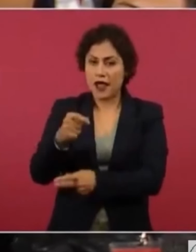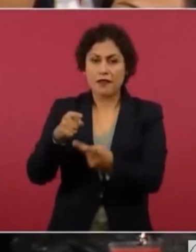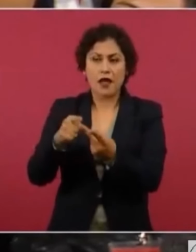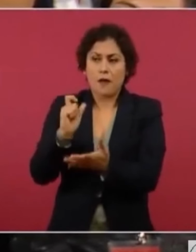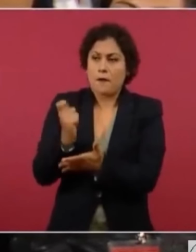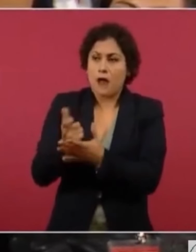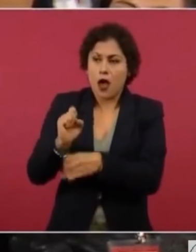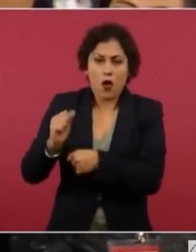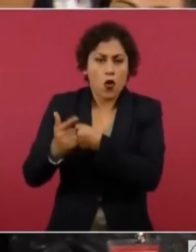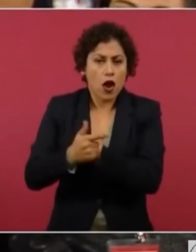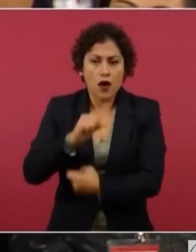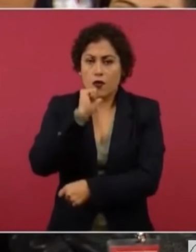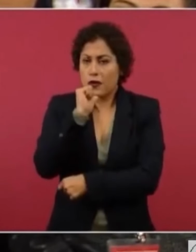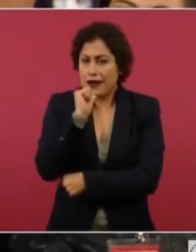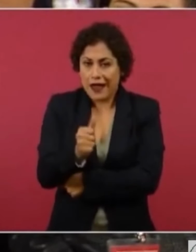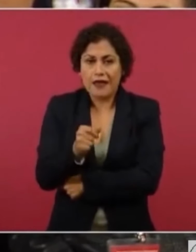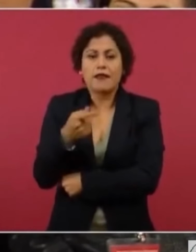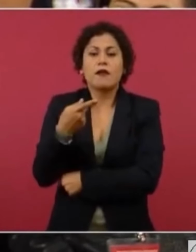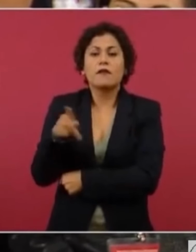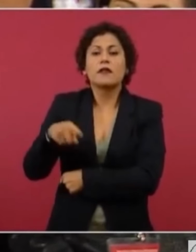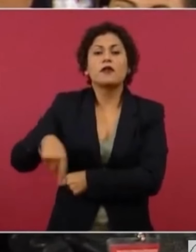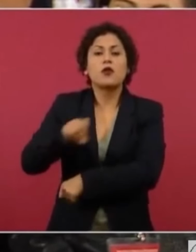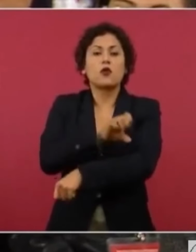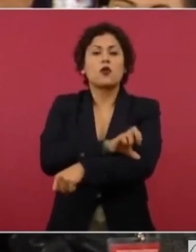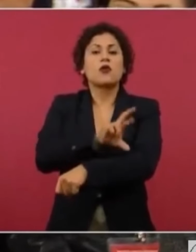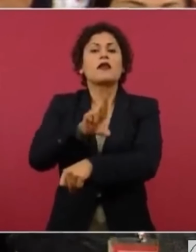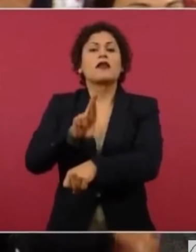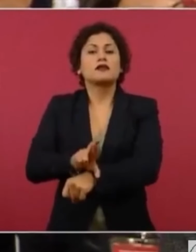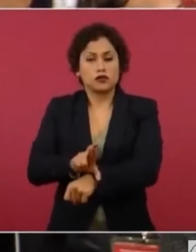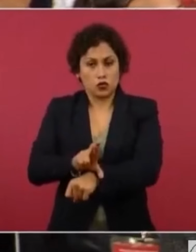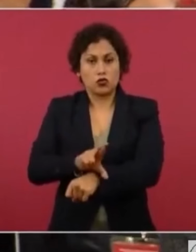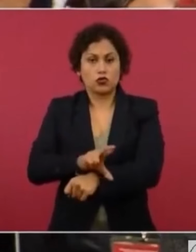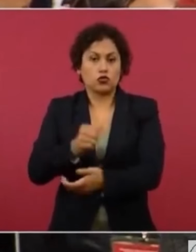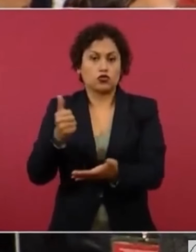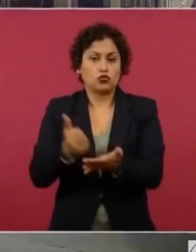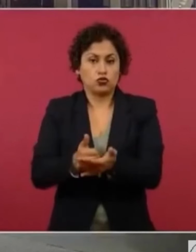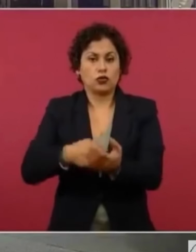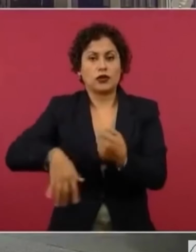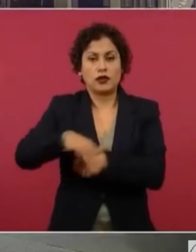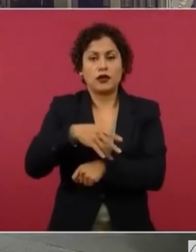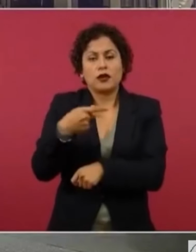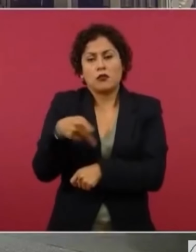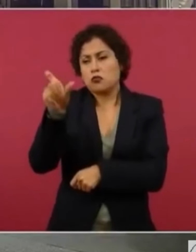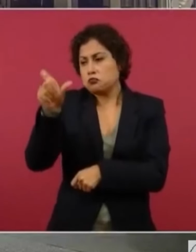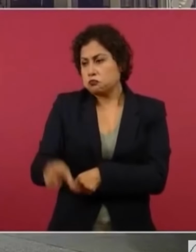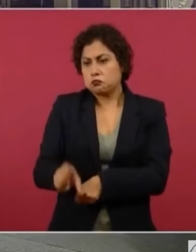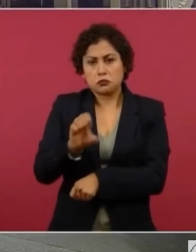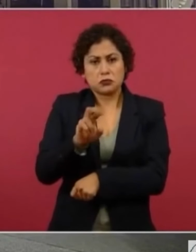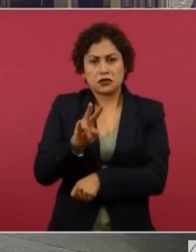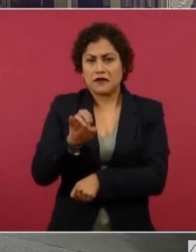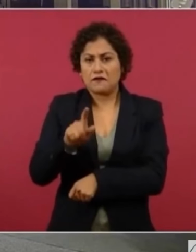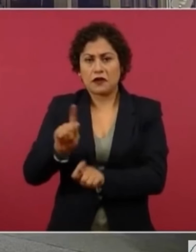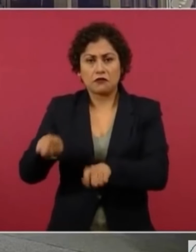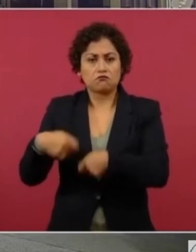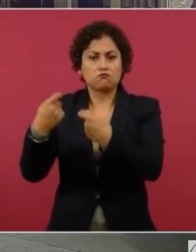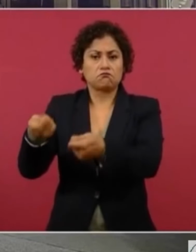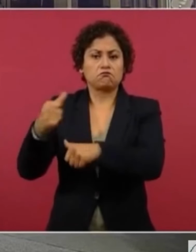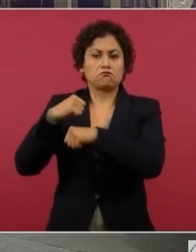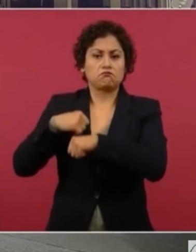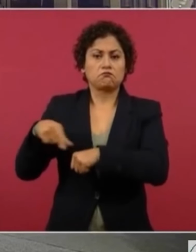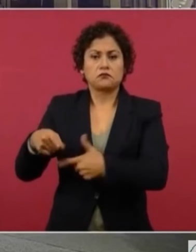especie, aunque su naturaleza es de coordinación ciudadana. En los hechos son personas civiles que ocupan cargos mediante los que